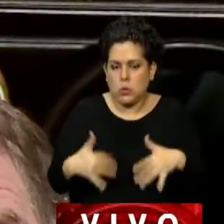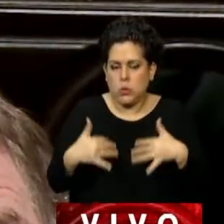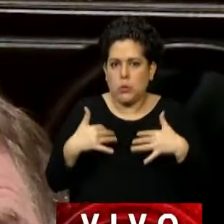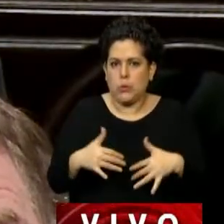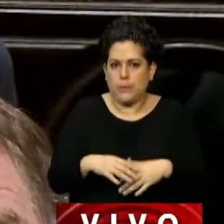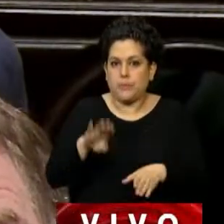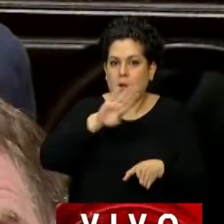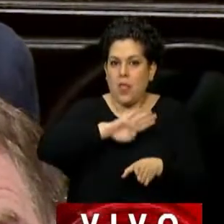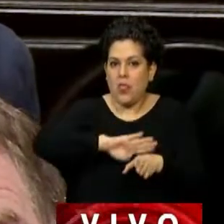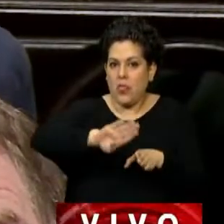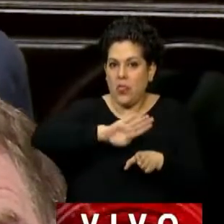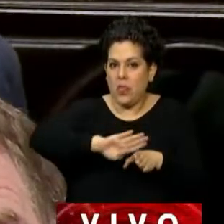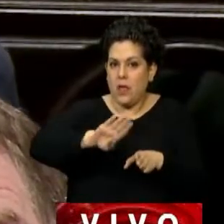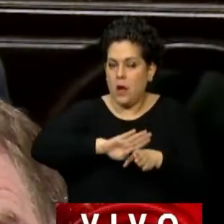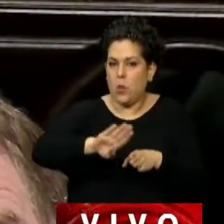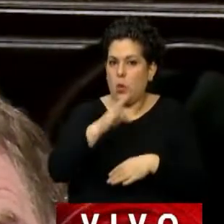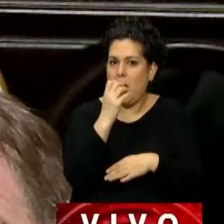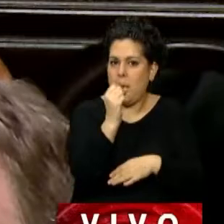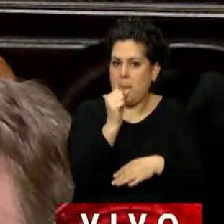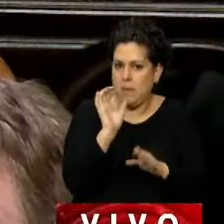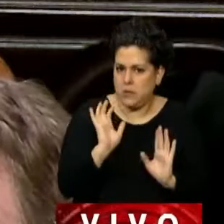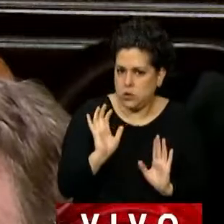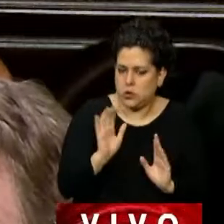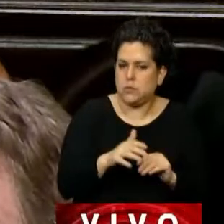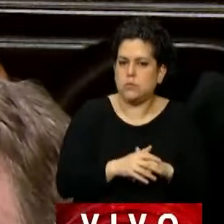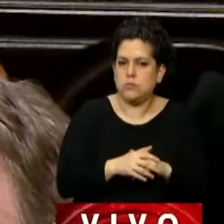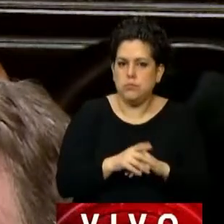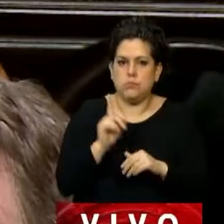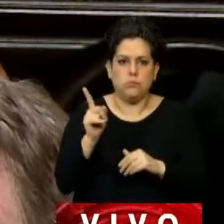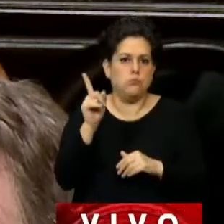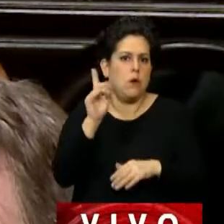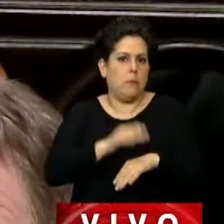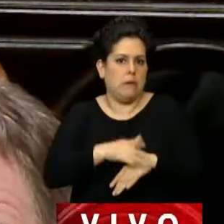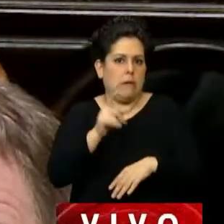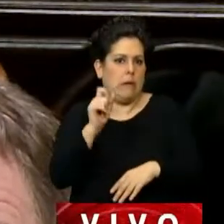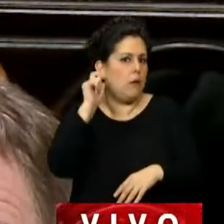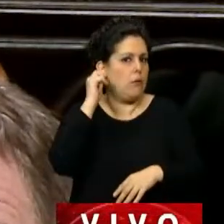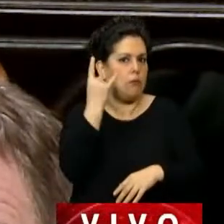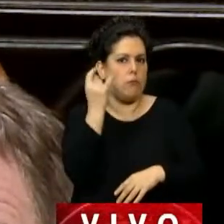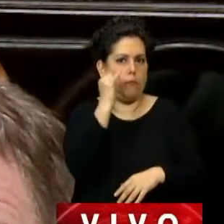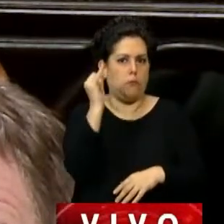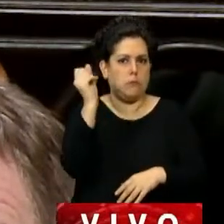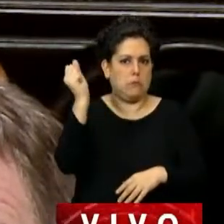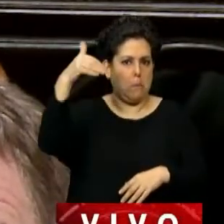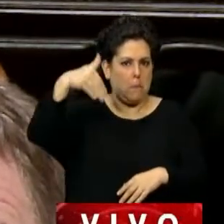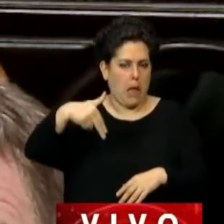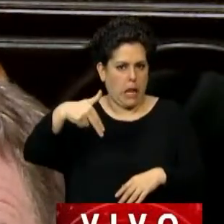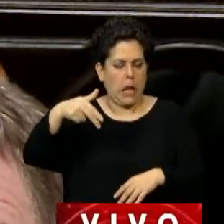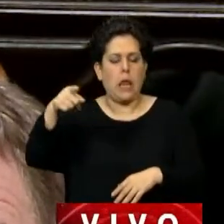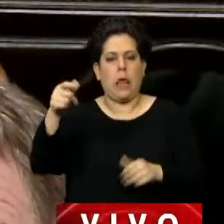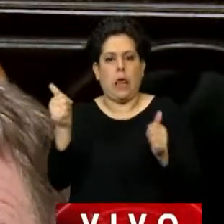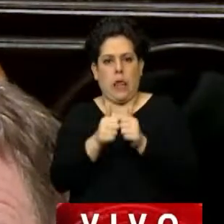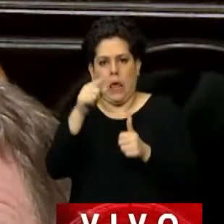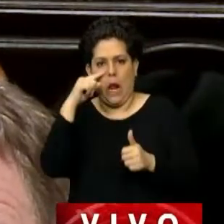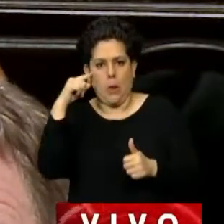La deuda doméstica en pesos emitida por Martín Guzmán y el presidente Alberto Fernández trepó